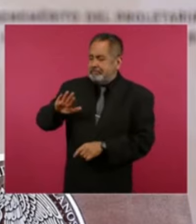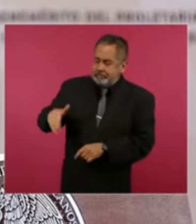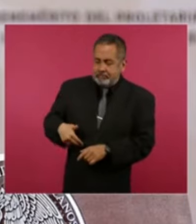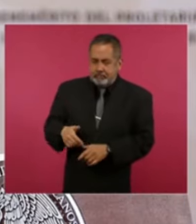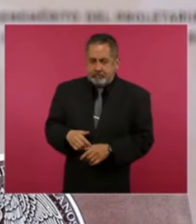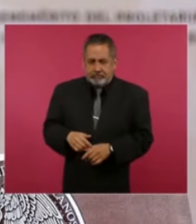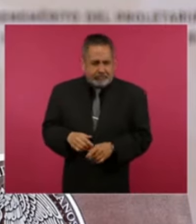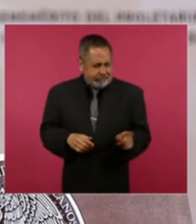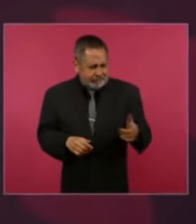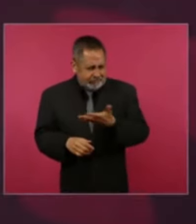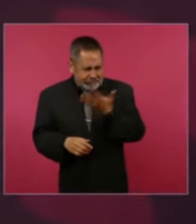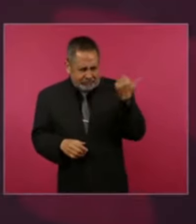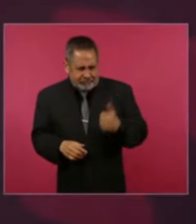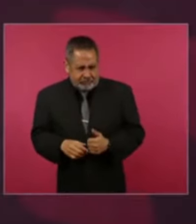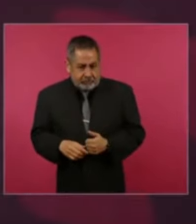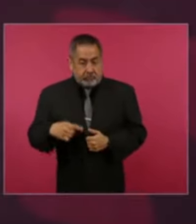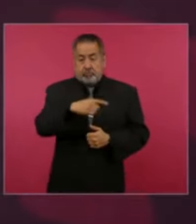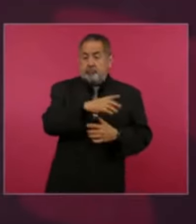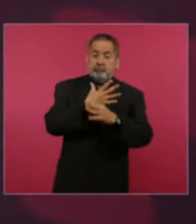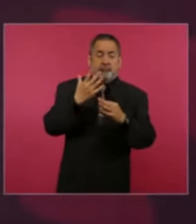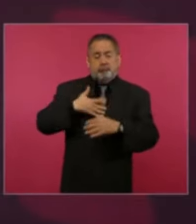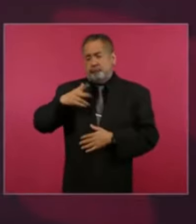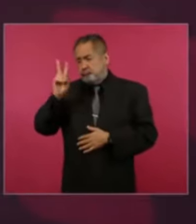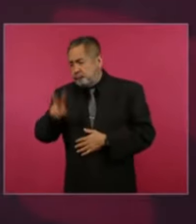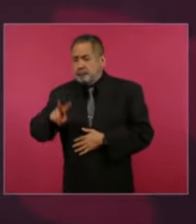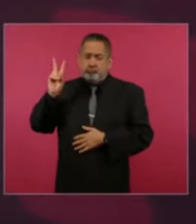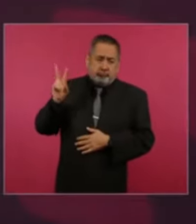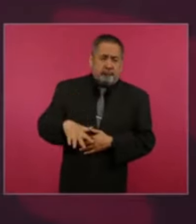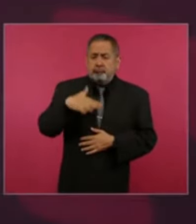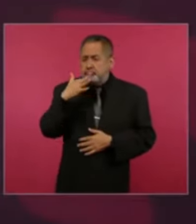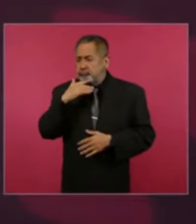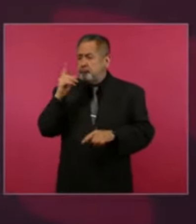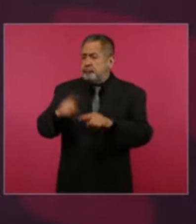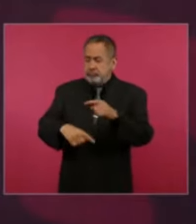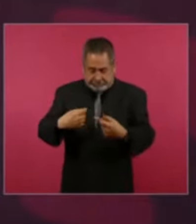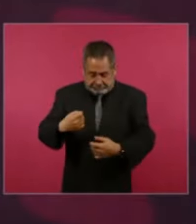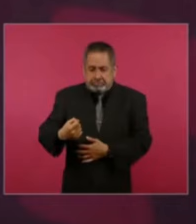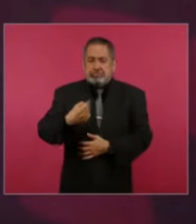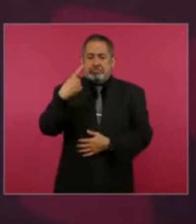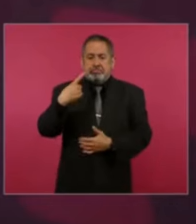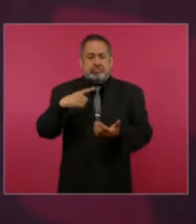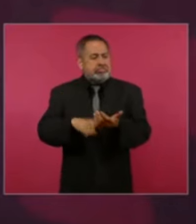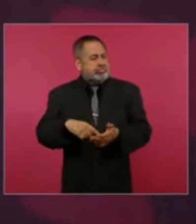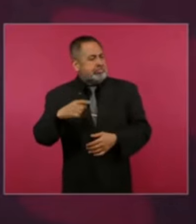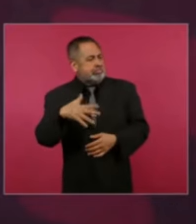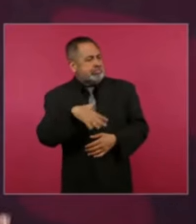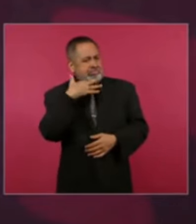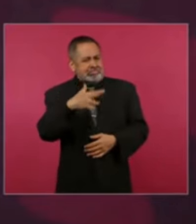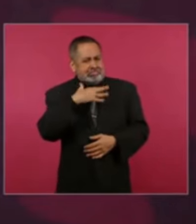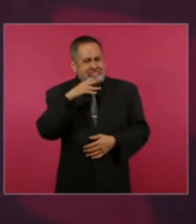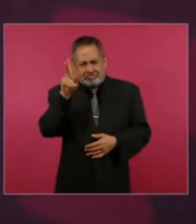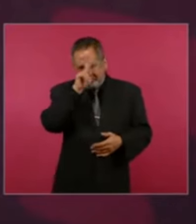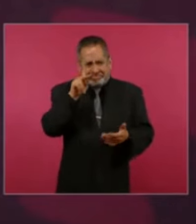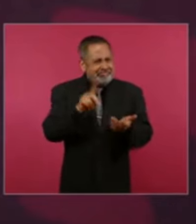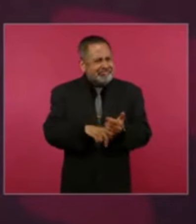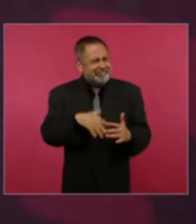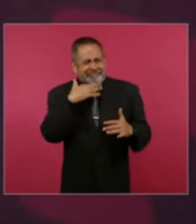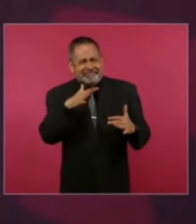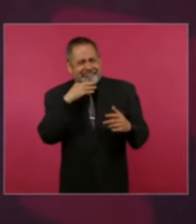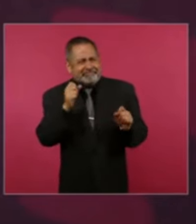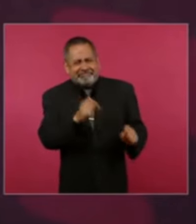años alegan tener el monopolio de la verdad y del combate a la corrupción, la realidad es otra, que estén implicados en actos de